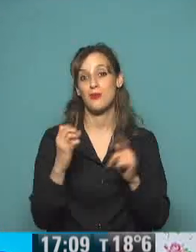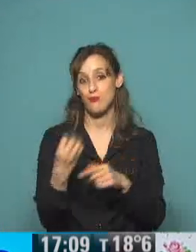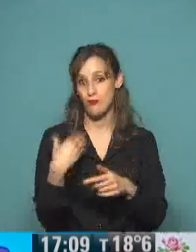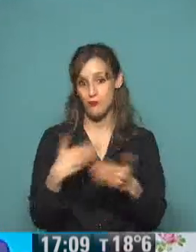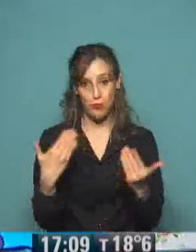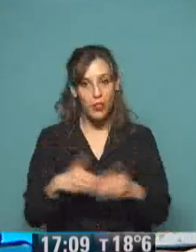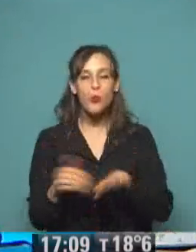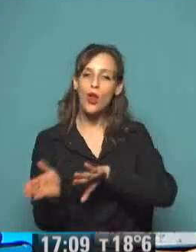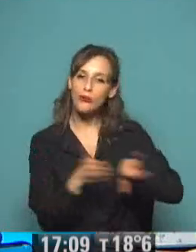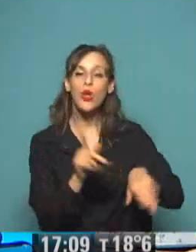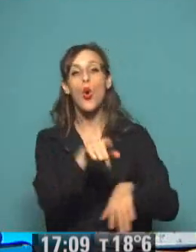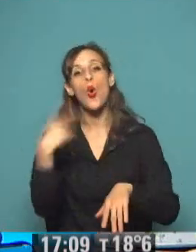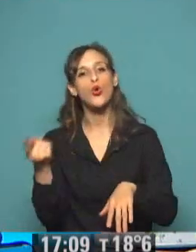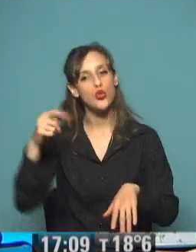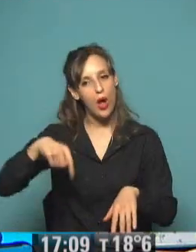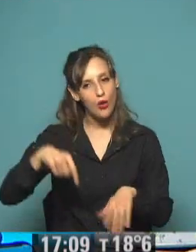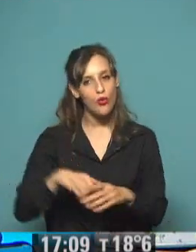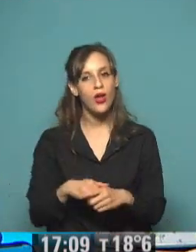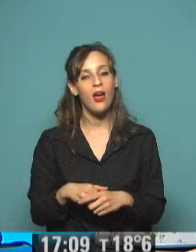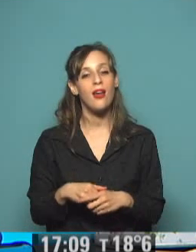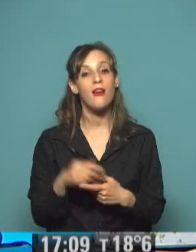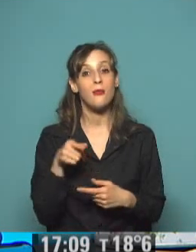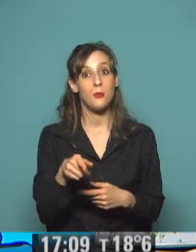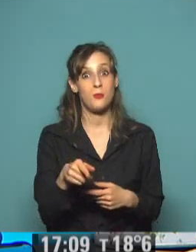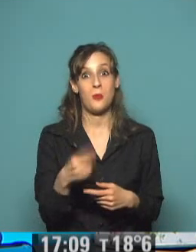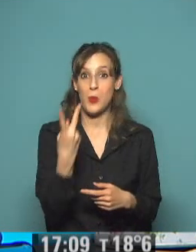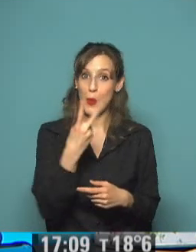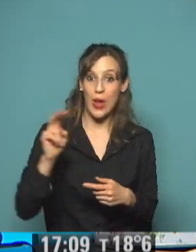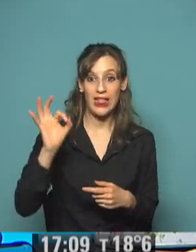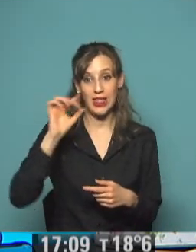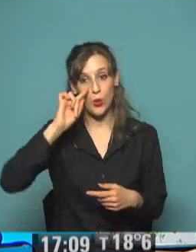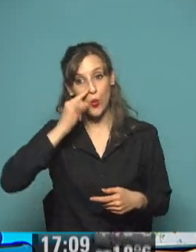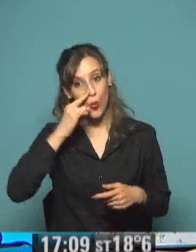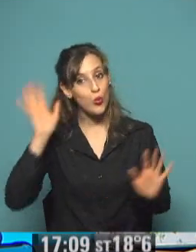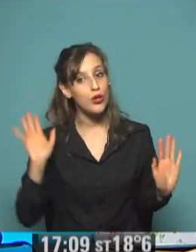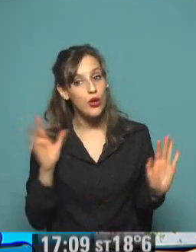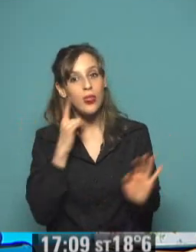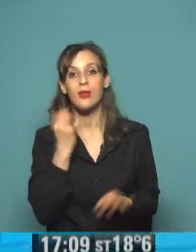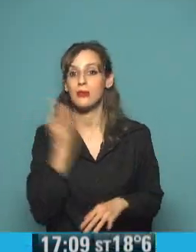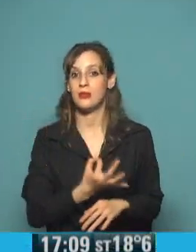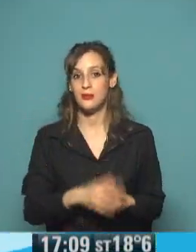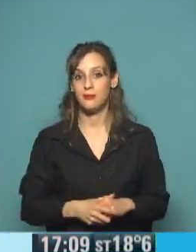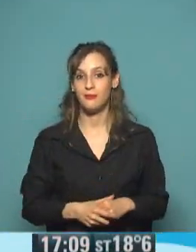Y les pasamos otra propuesta para acompañarnos desde su casa el 20 de junio.